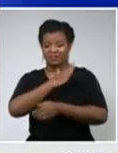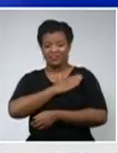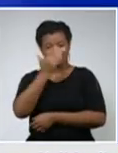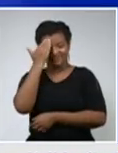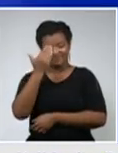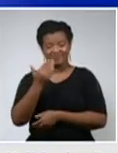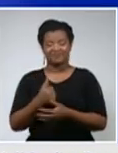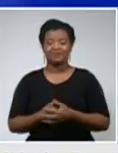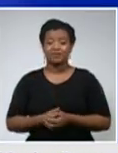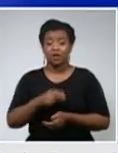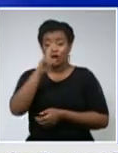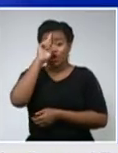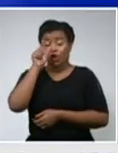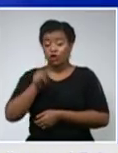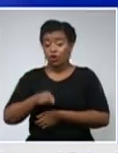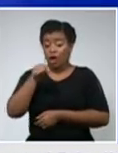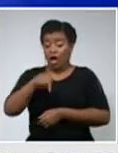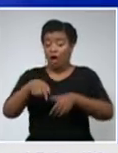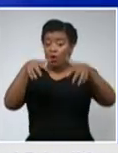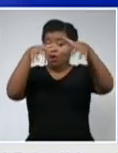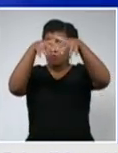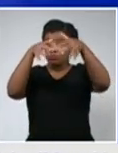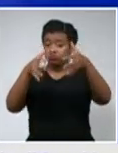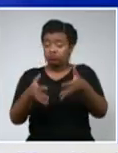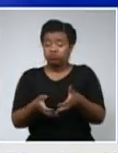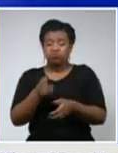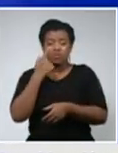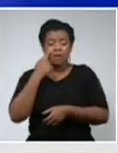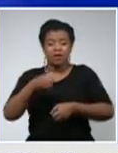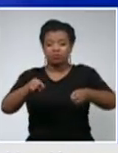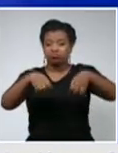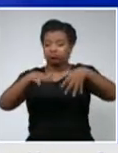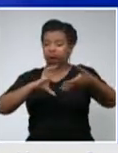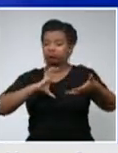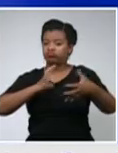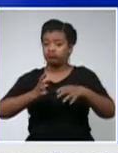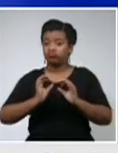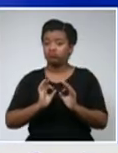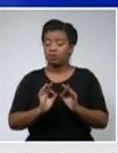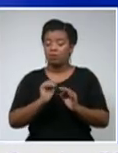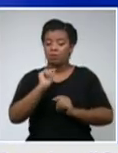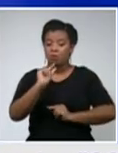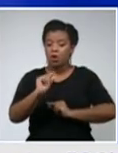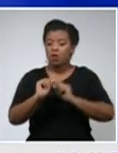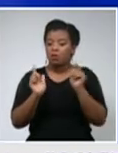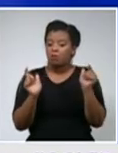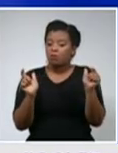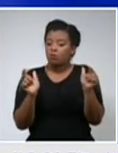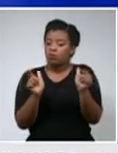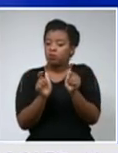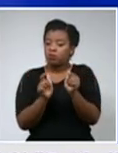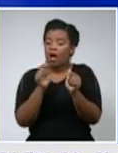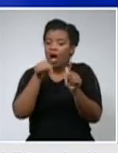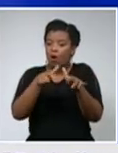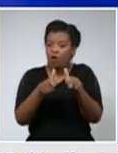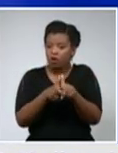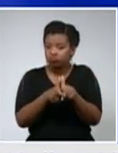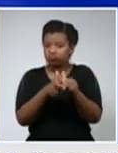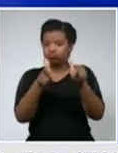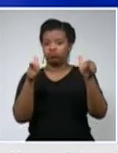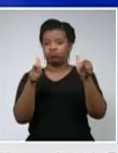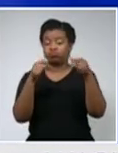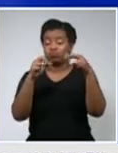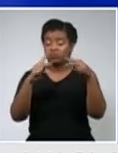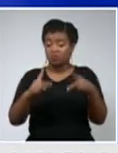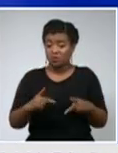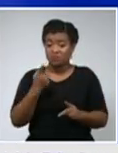el mundo sigue siendo tensa la situación. Después de una ligera disminución de casos positivos, nuevamente se han elevado